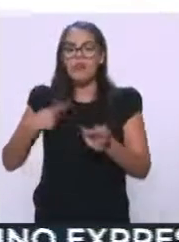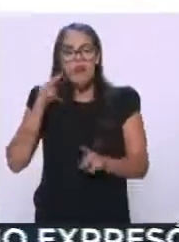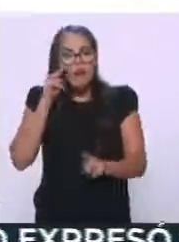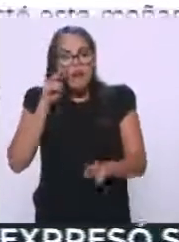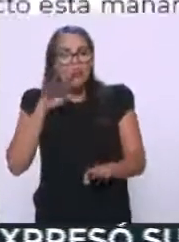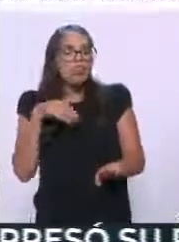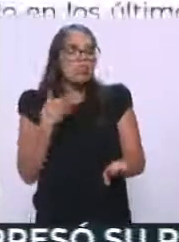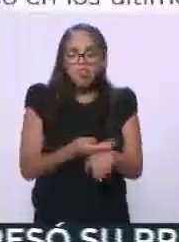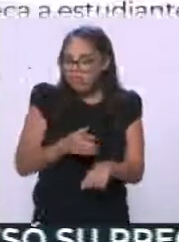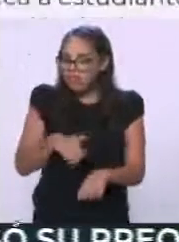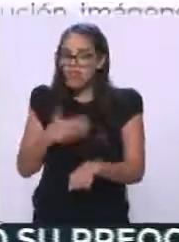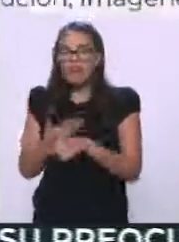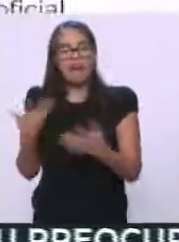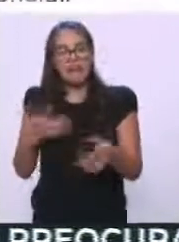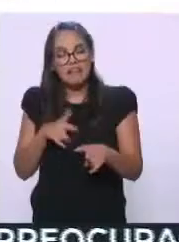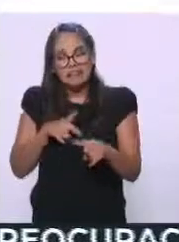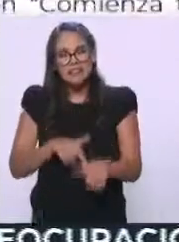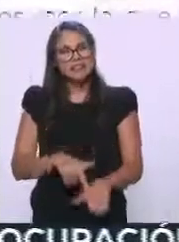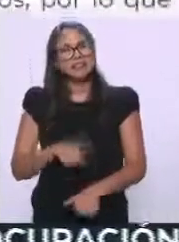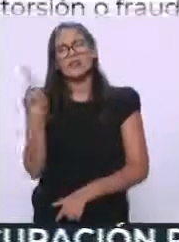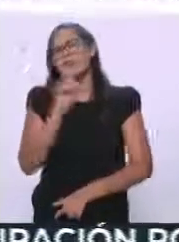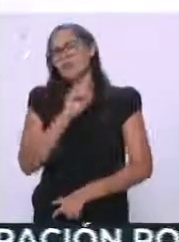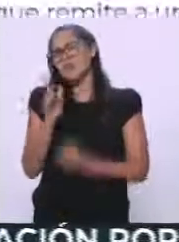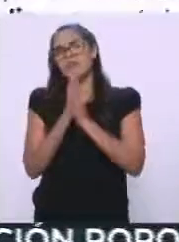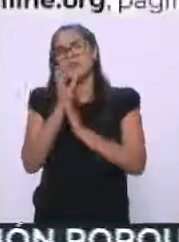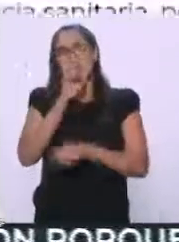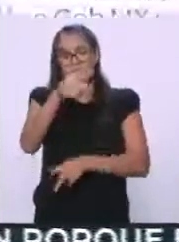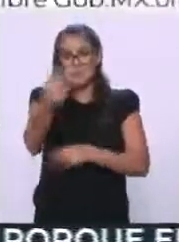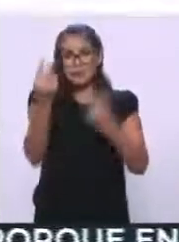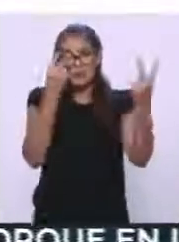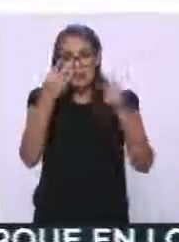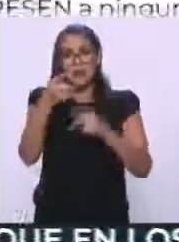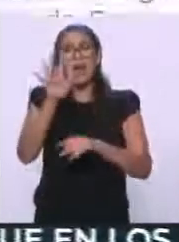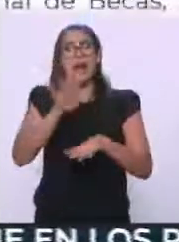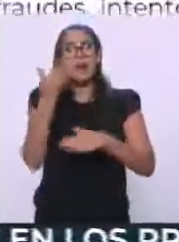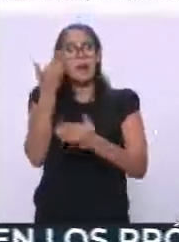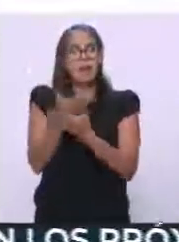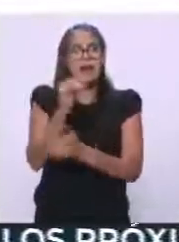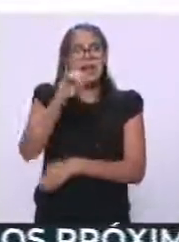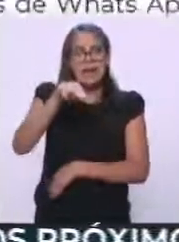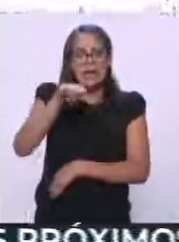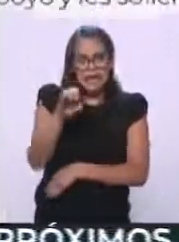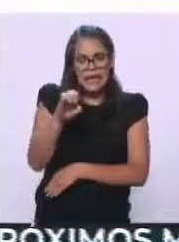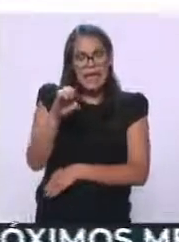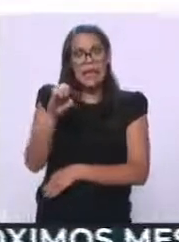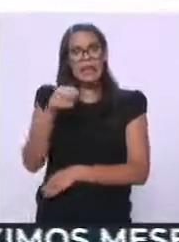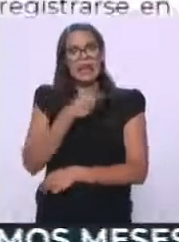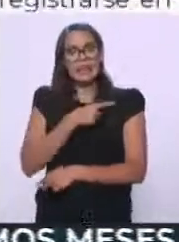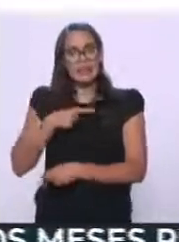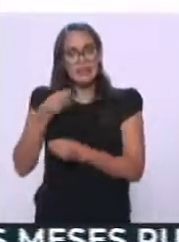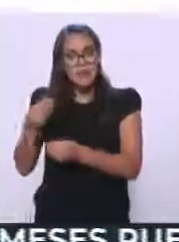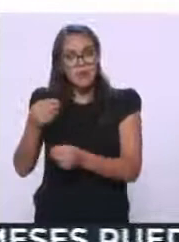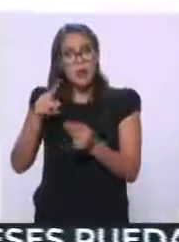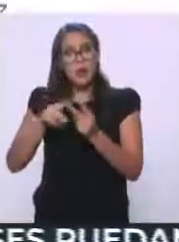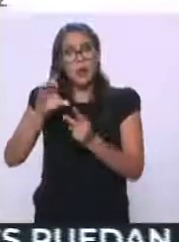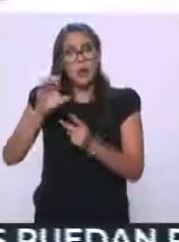gente que nos ve, que se ve en una página que les pide datos, los datos de su INE, de su CURP, pues que no se los otorga a cualquier persona,